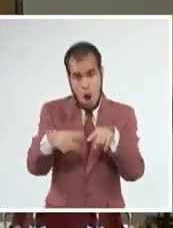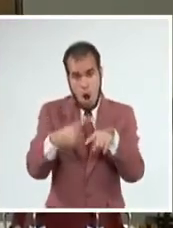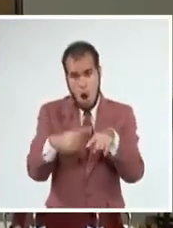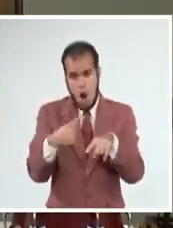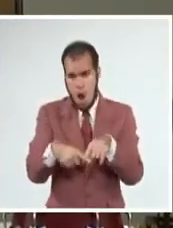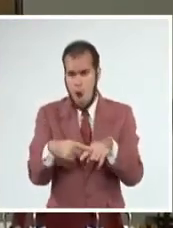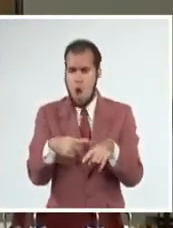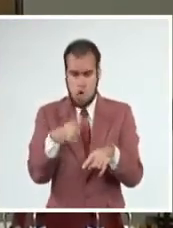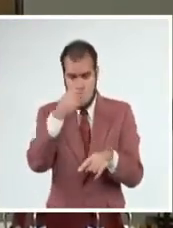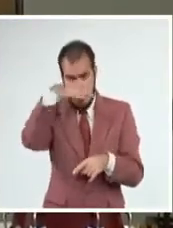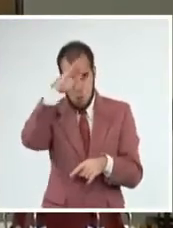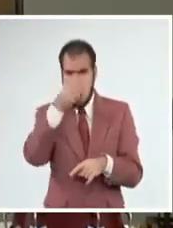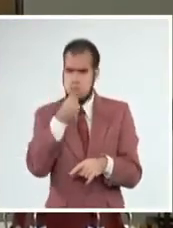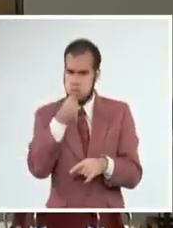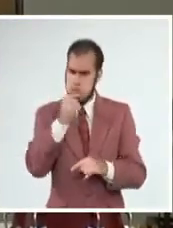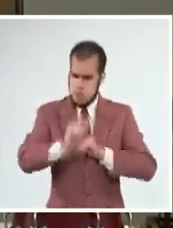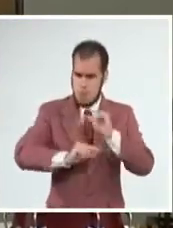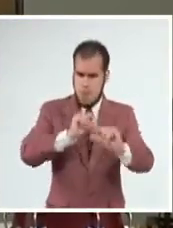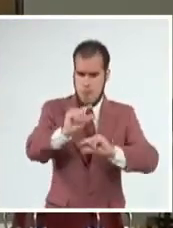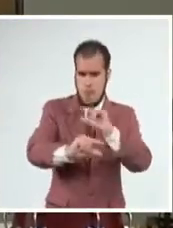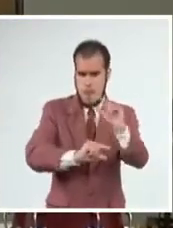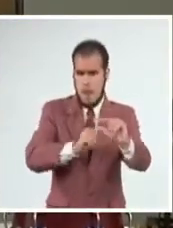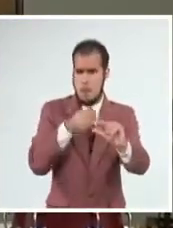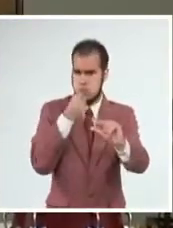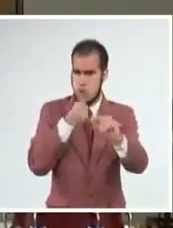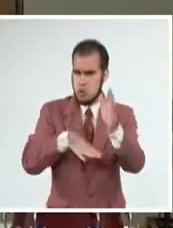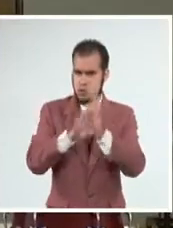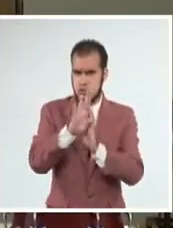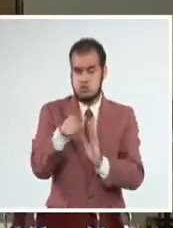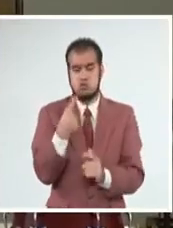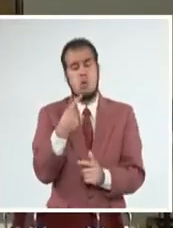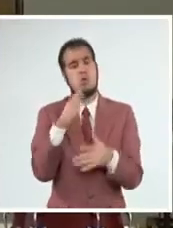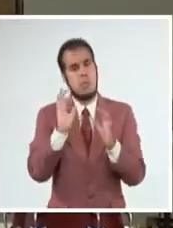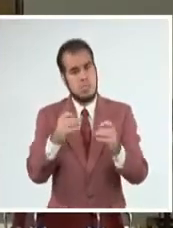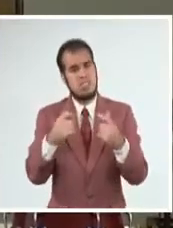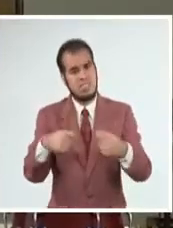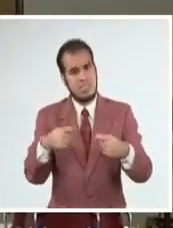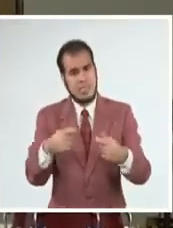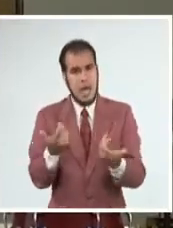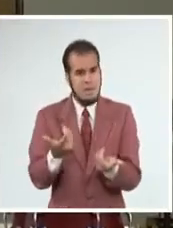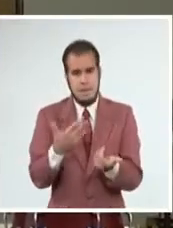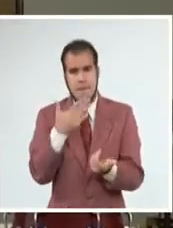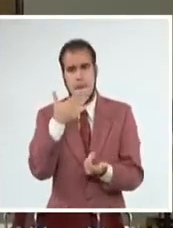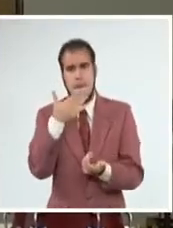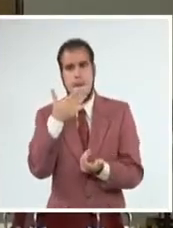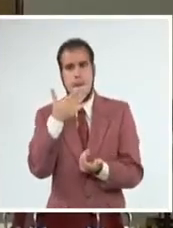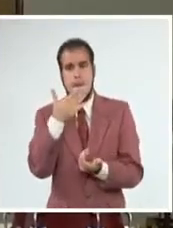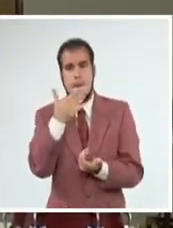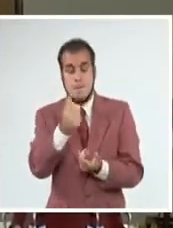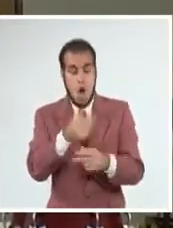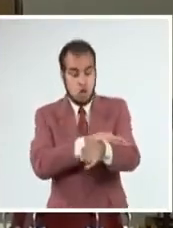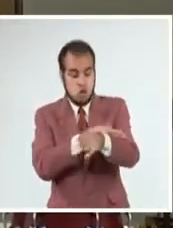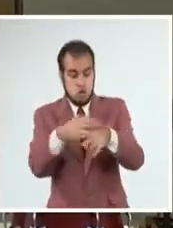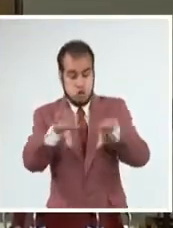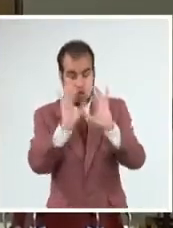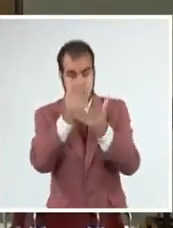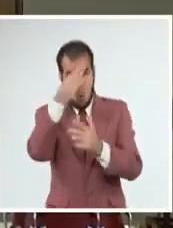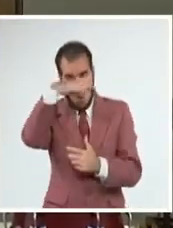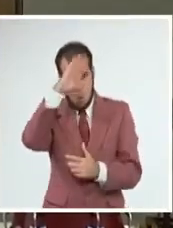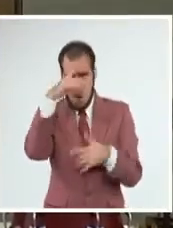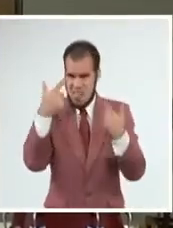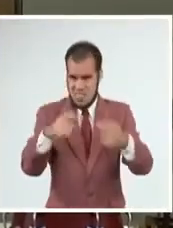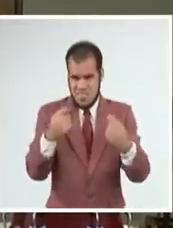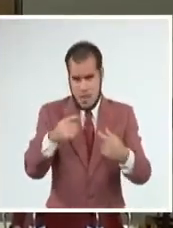las necesidades y cumplamos la labor pendiente para hacer que predomine en la herencia cubana el gen de los